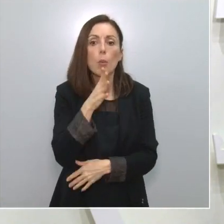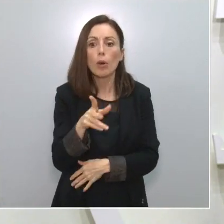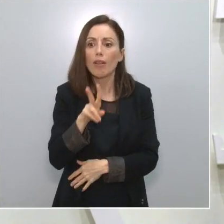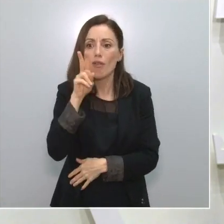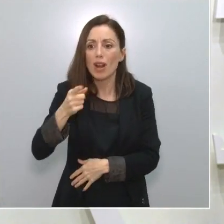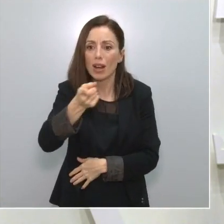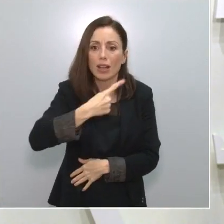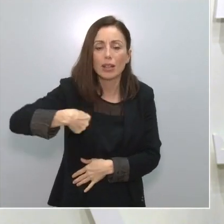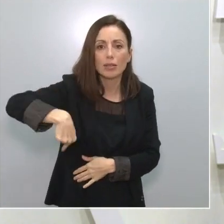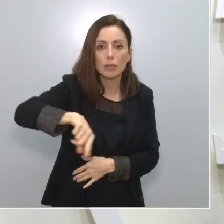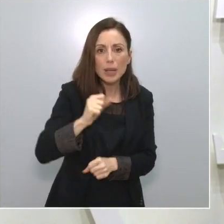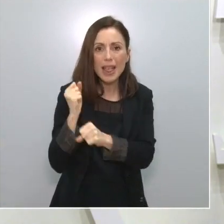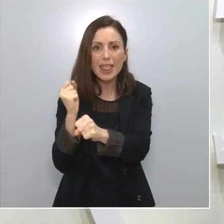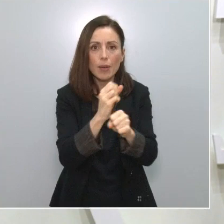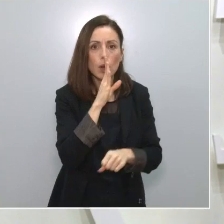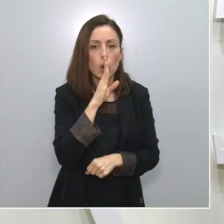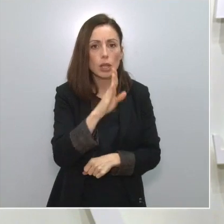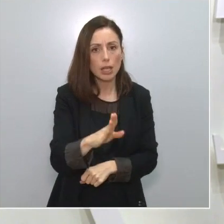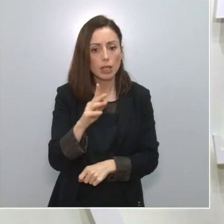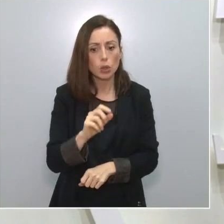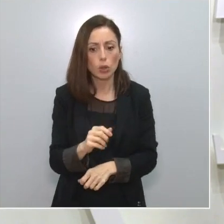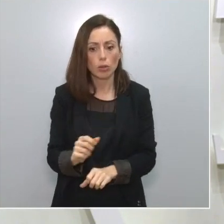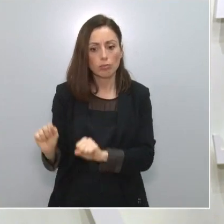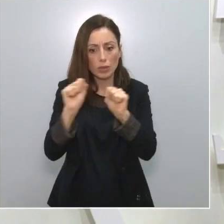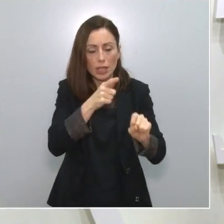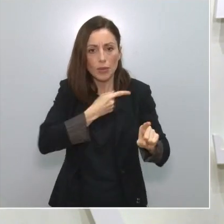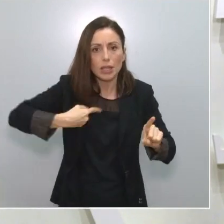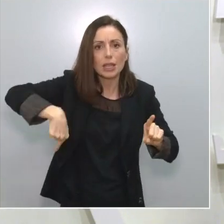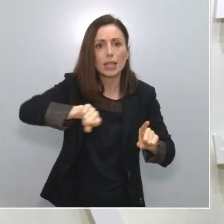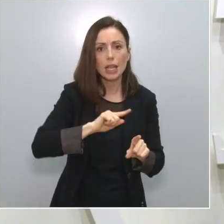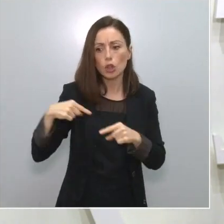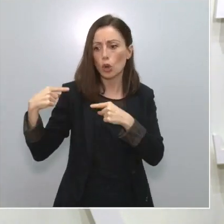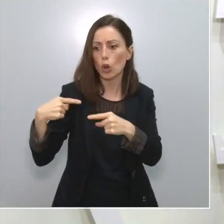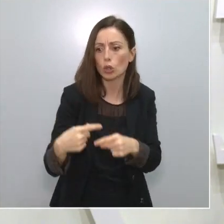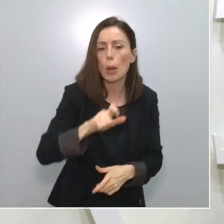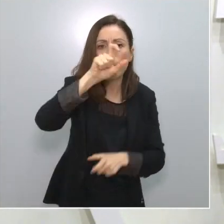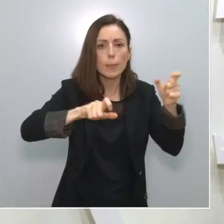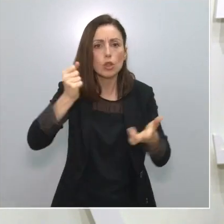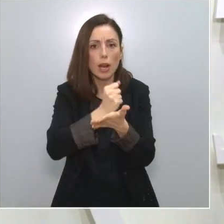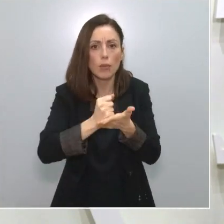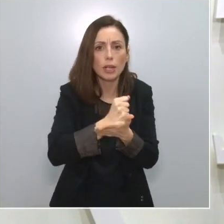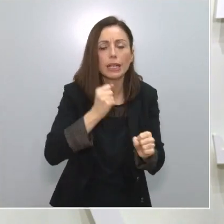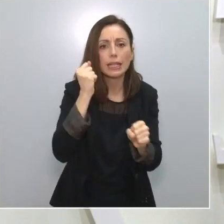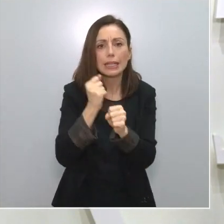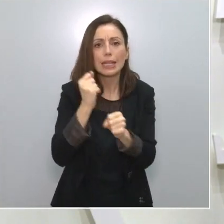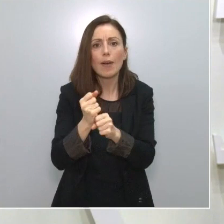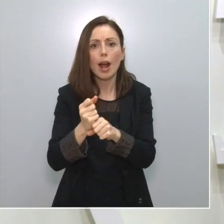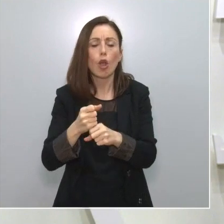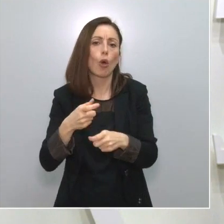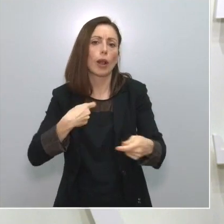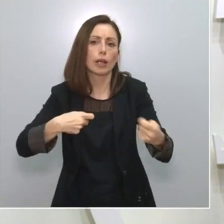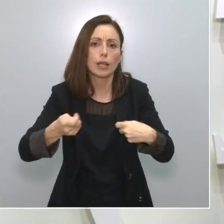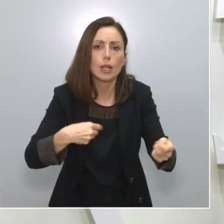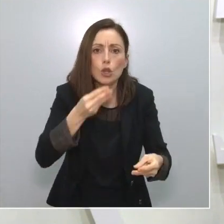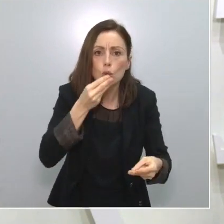a todos los que están ahí velando por nuestra seguridad, por nuestro día a día, a los farmacéuticos, a los trabajadores de supermercados,